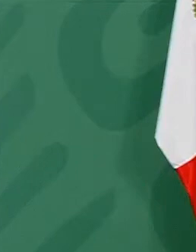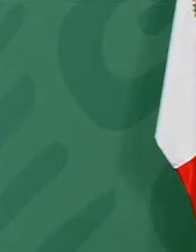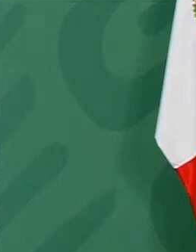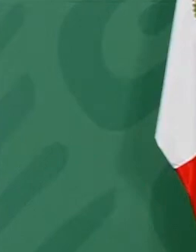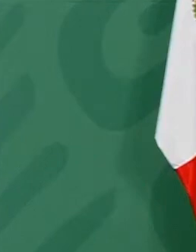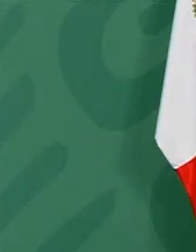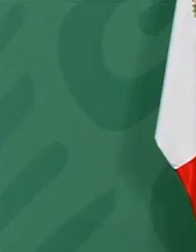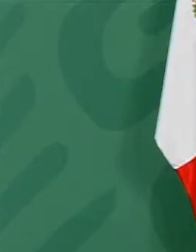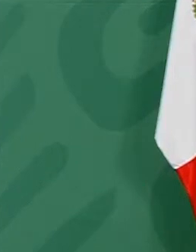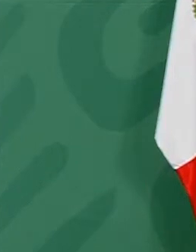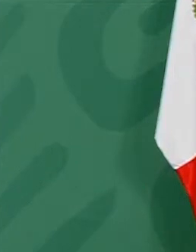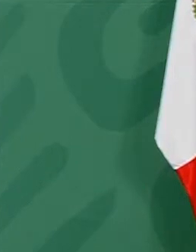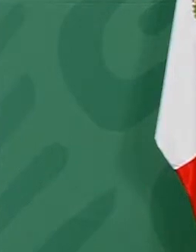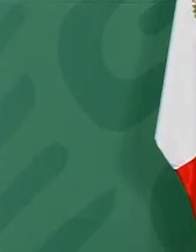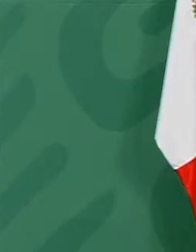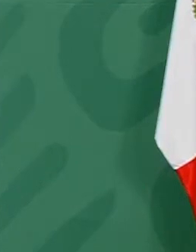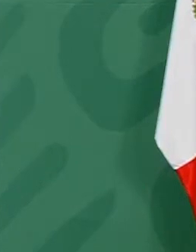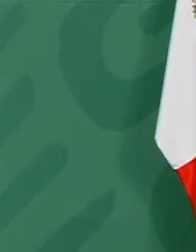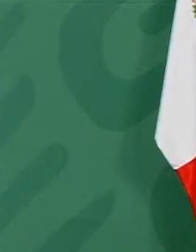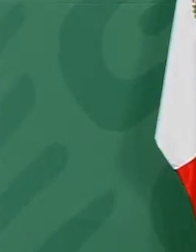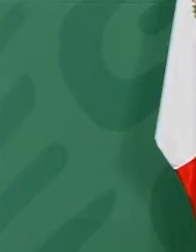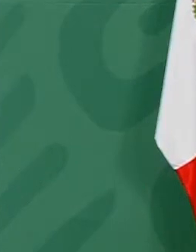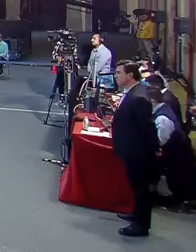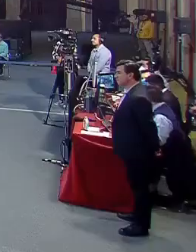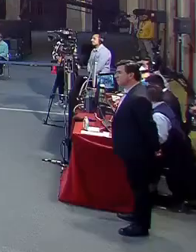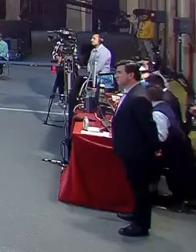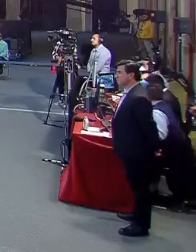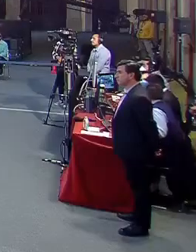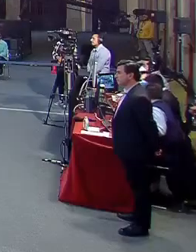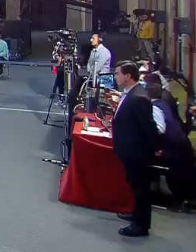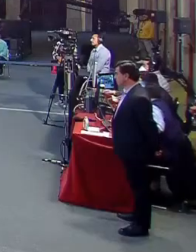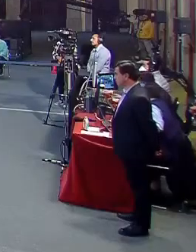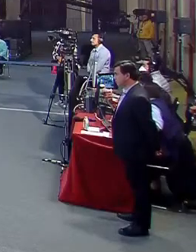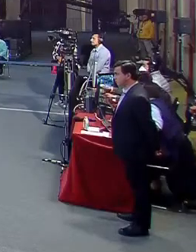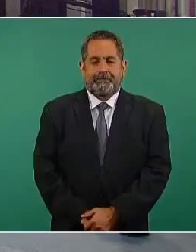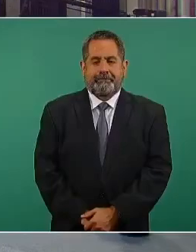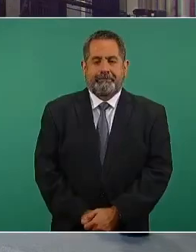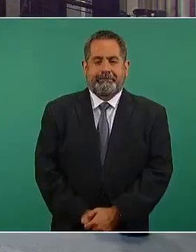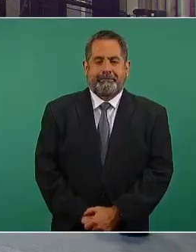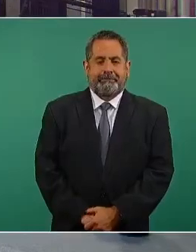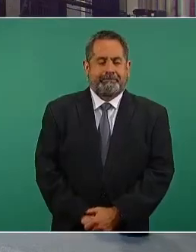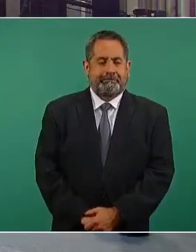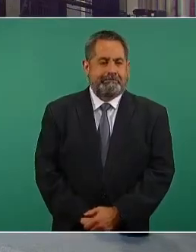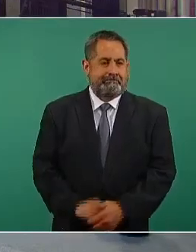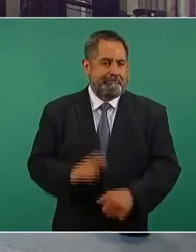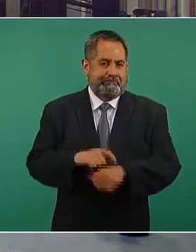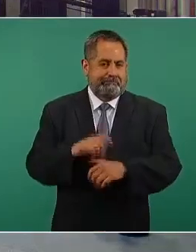Solo para ya terminar. ¿Qué les parece si ya?